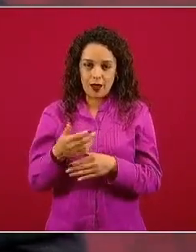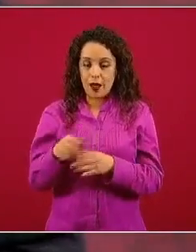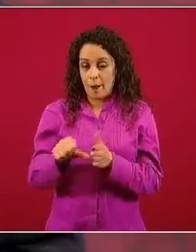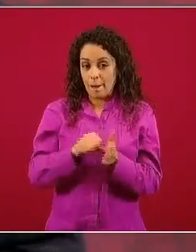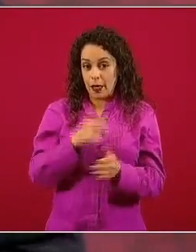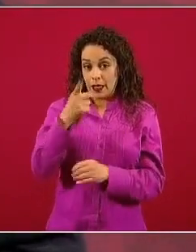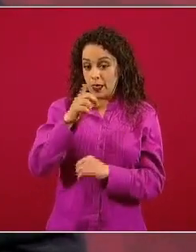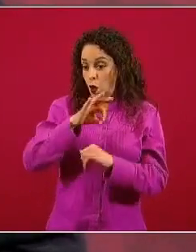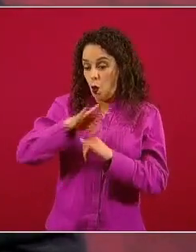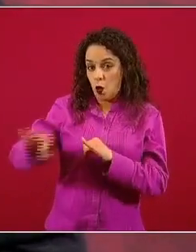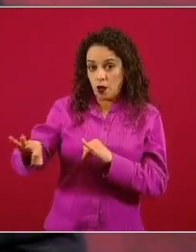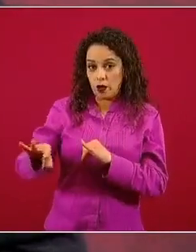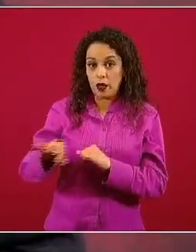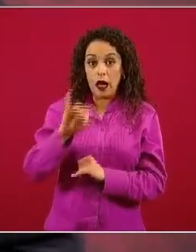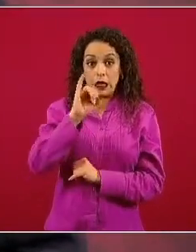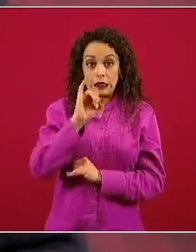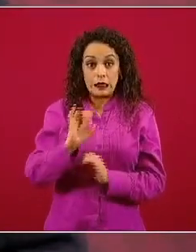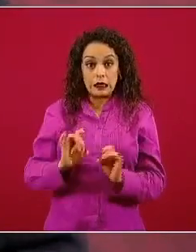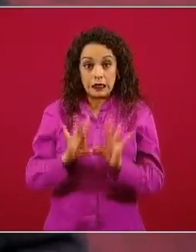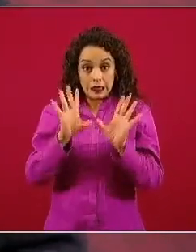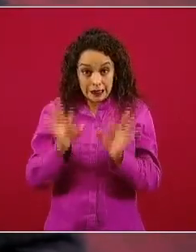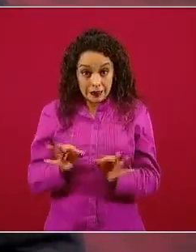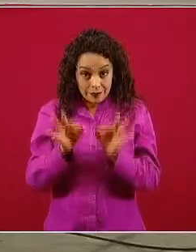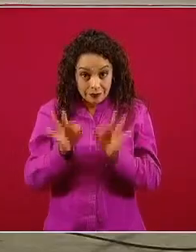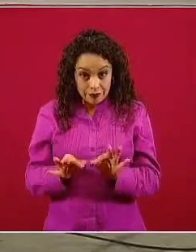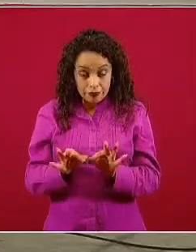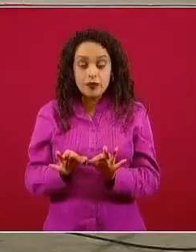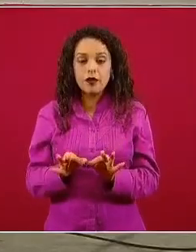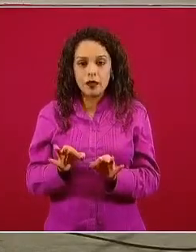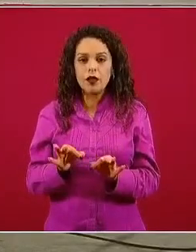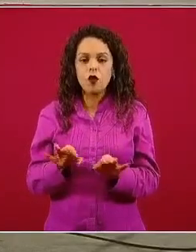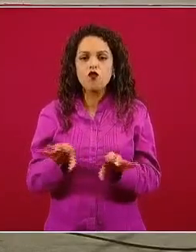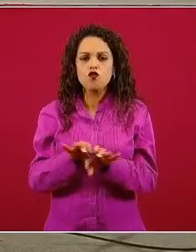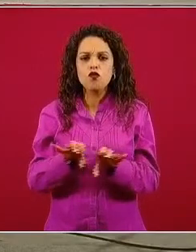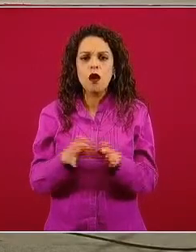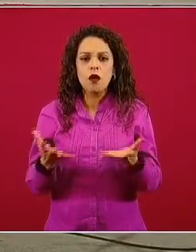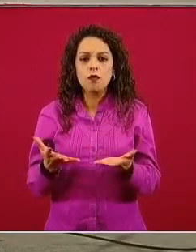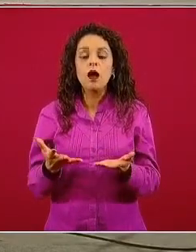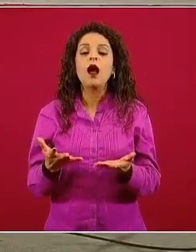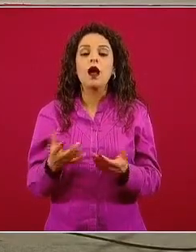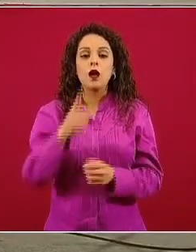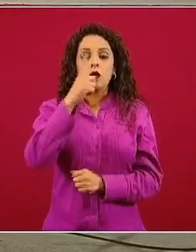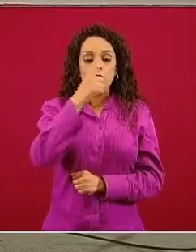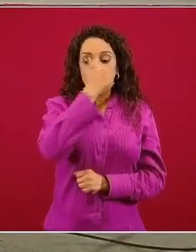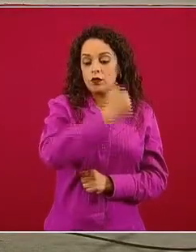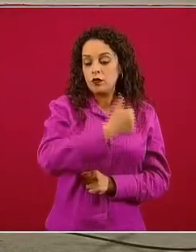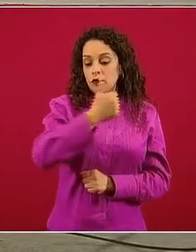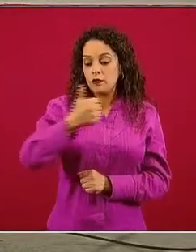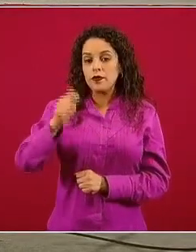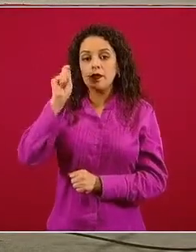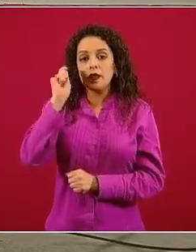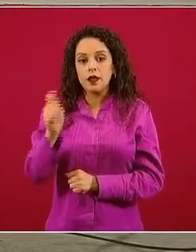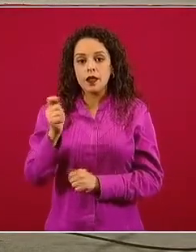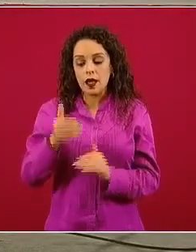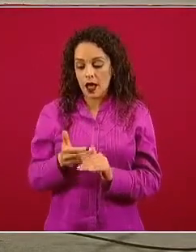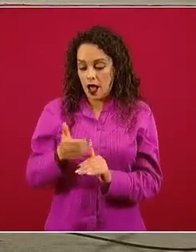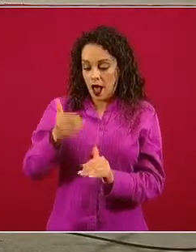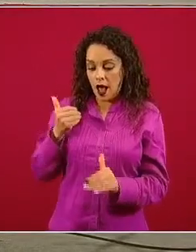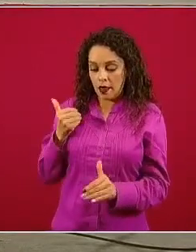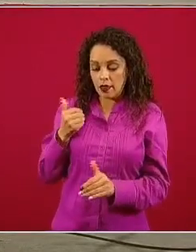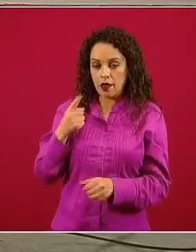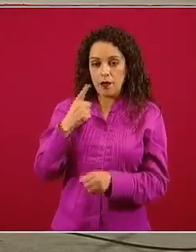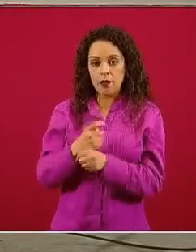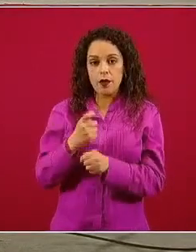estas expectativas se cumplan va a depender de que se cumplan cada uno de los pasos previos que se tienen que